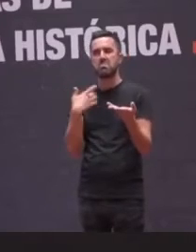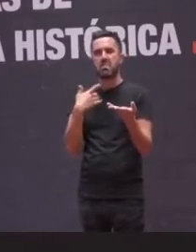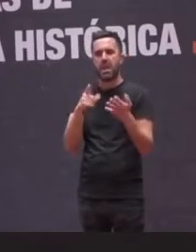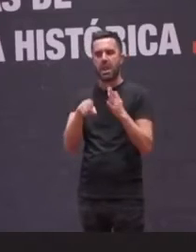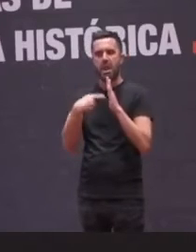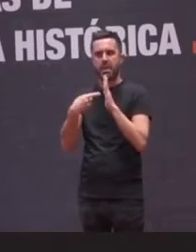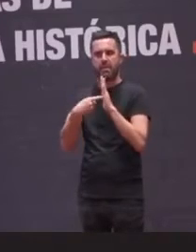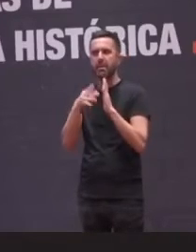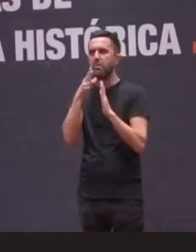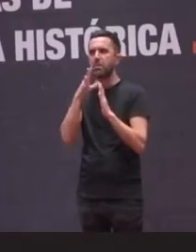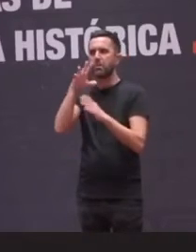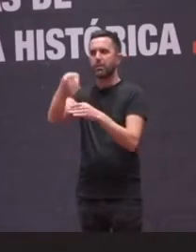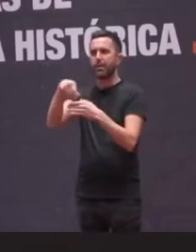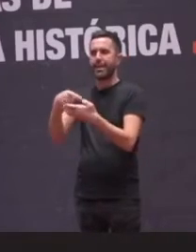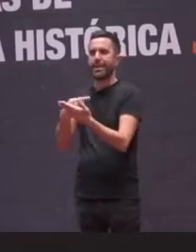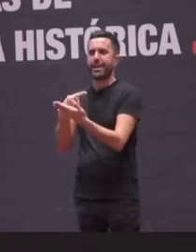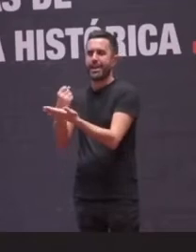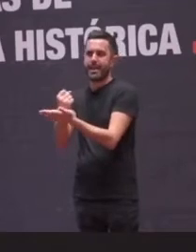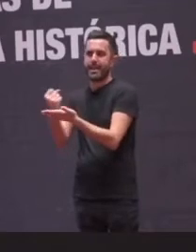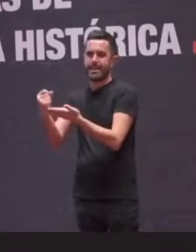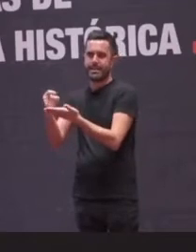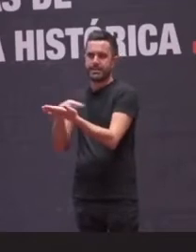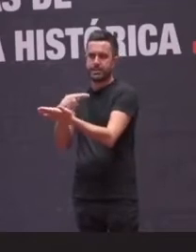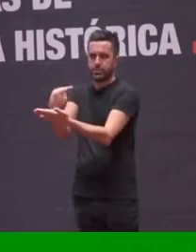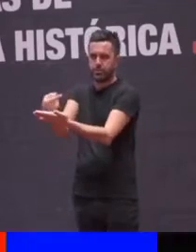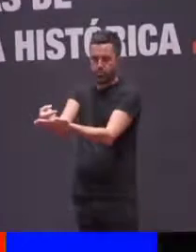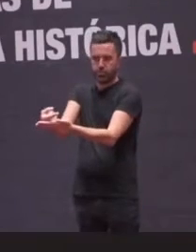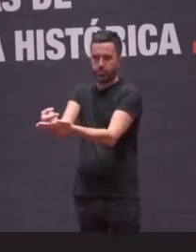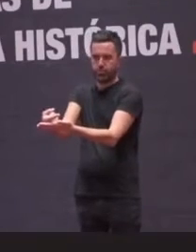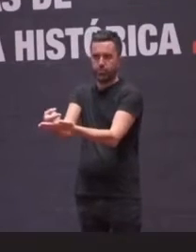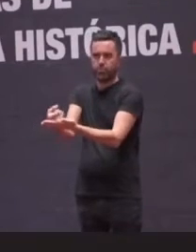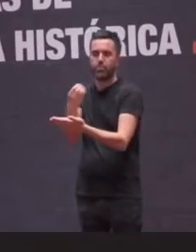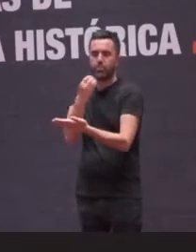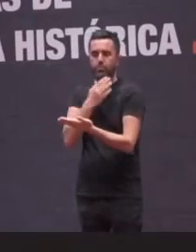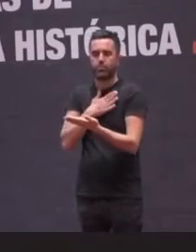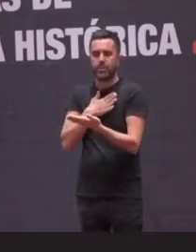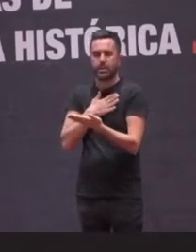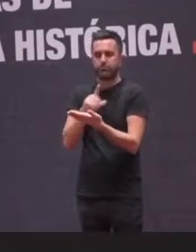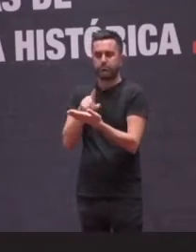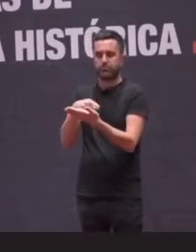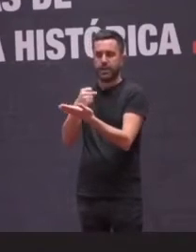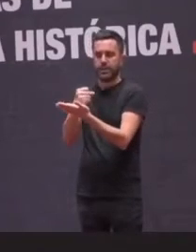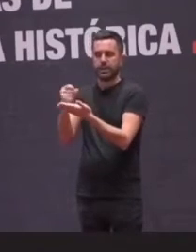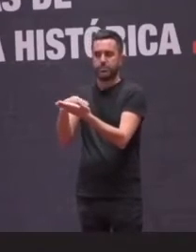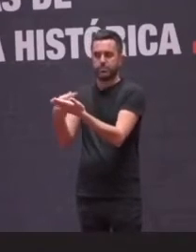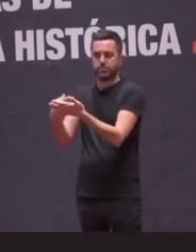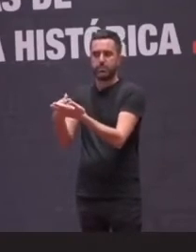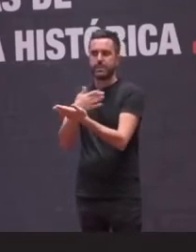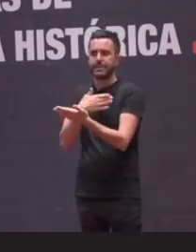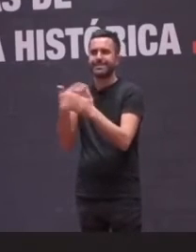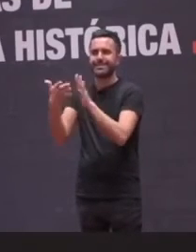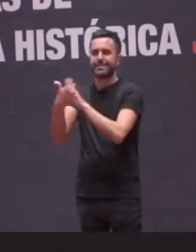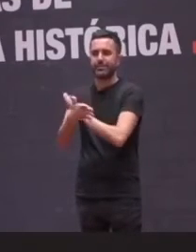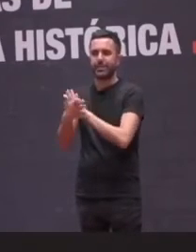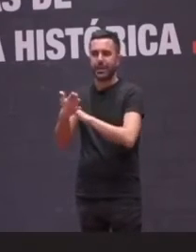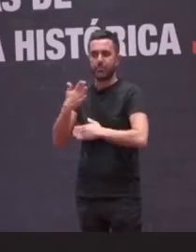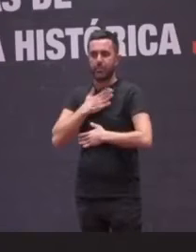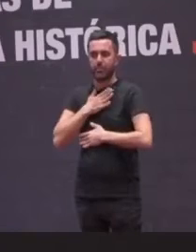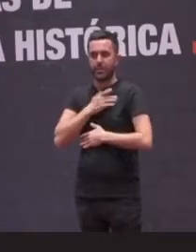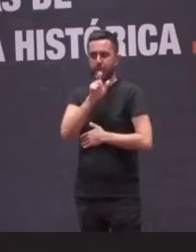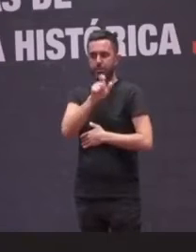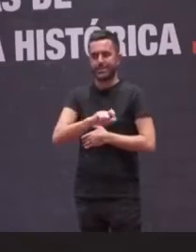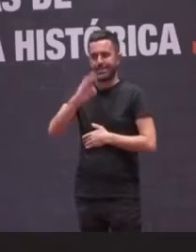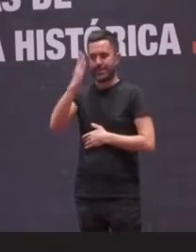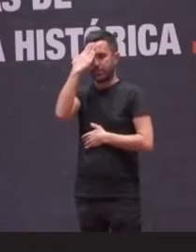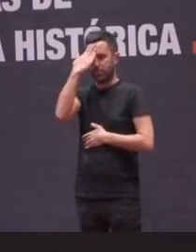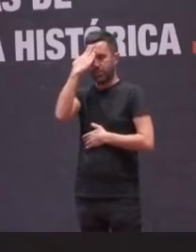nos pone que a maioria sabemos que se un ben se inscribe no rexistro, se presume co propietario e o titular que aparece no rexistro. Se pode desmontar